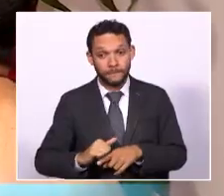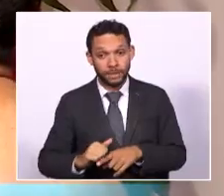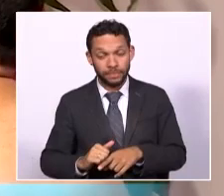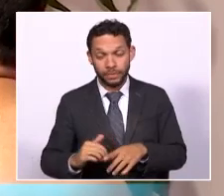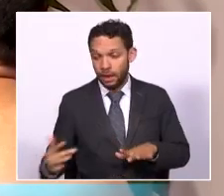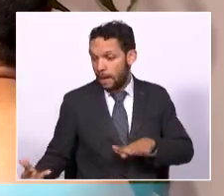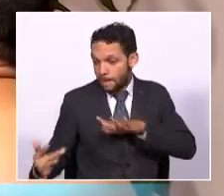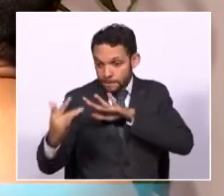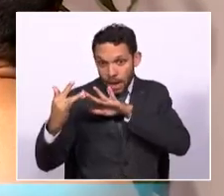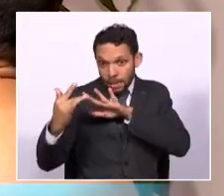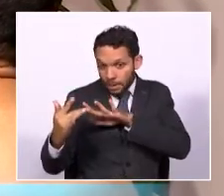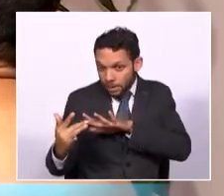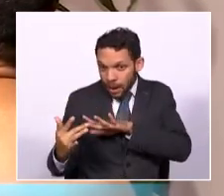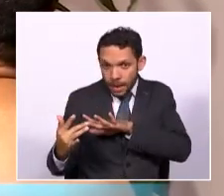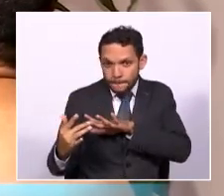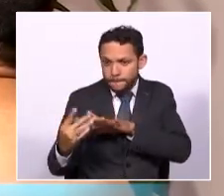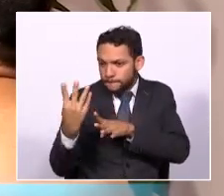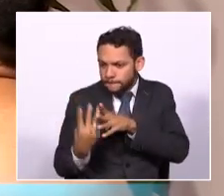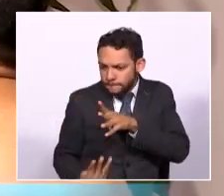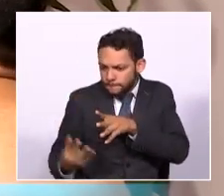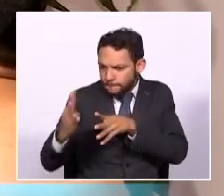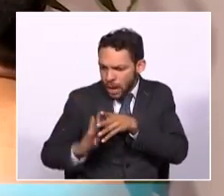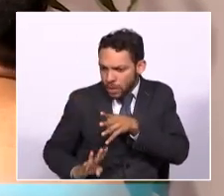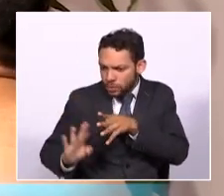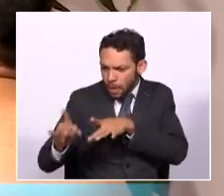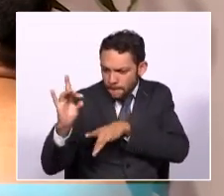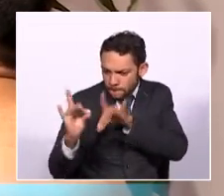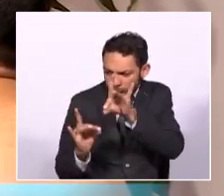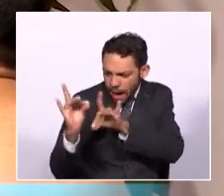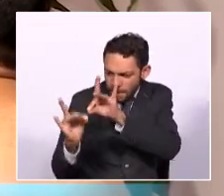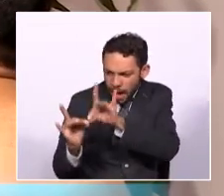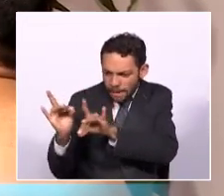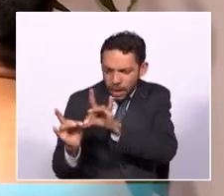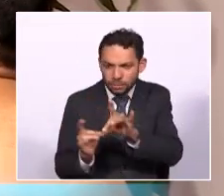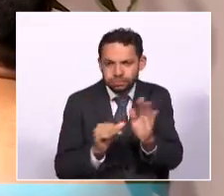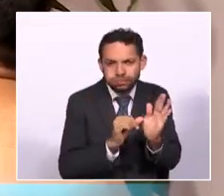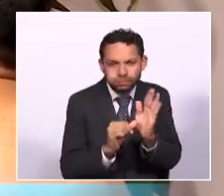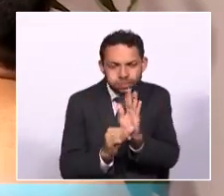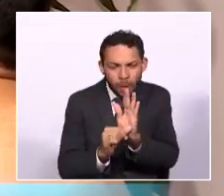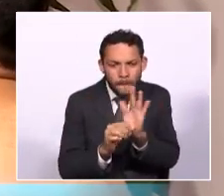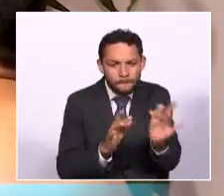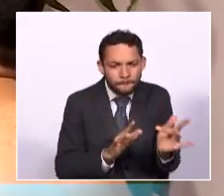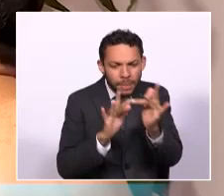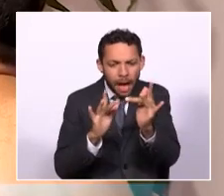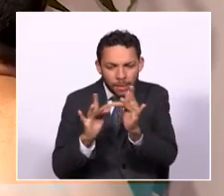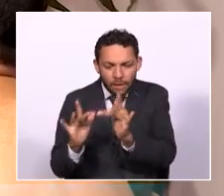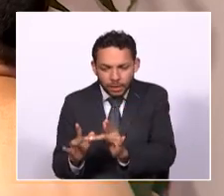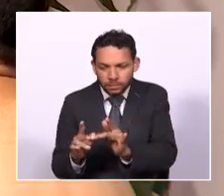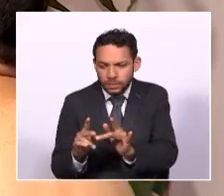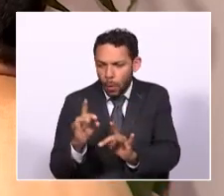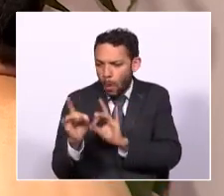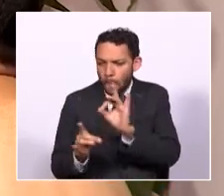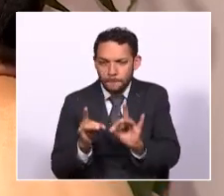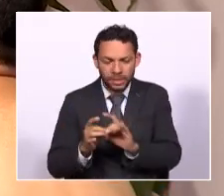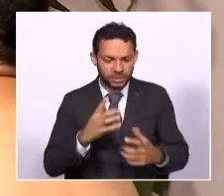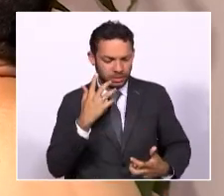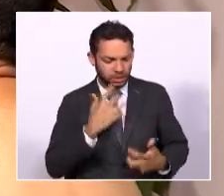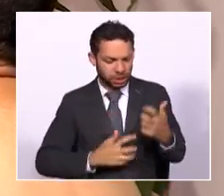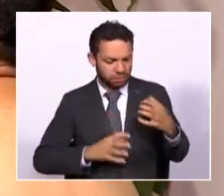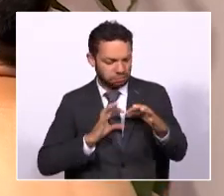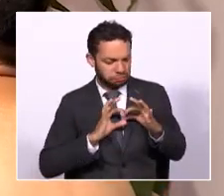¿no? Que uno no dice, no, es que la fisura de la nalga está más caída o el hombro más caído, uno no lo ve, pues una cosa patológica, pero él está